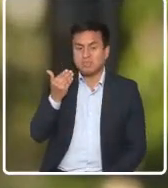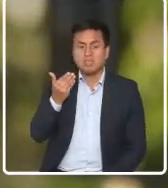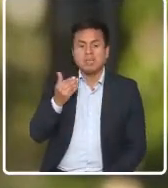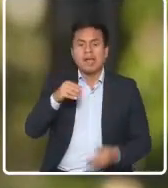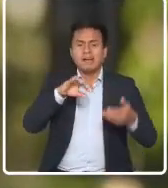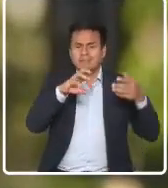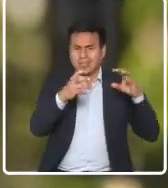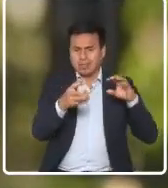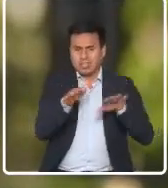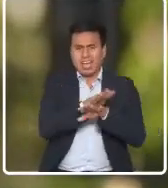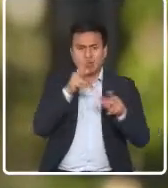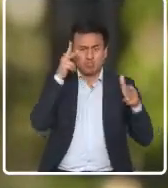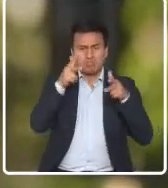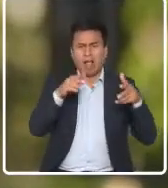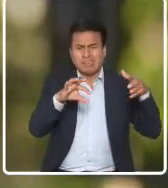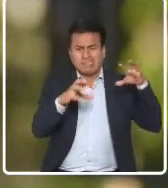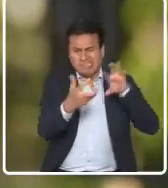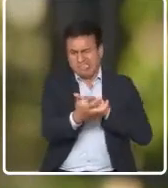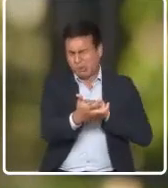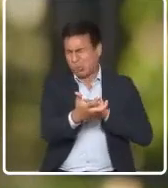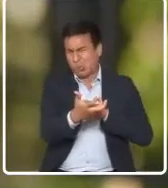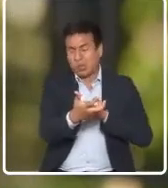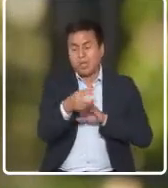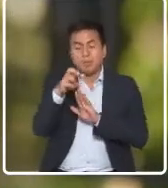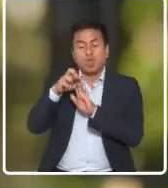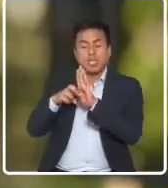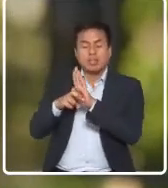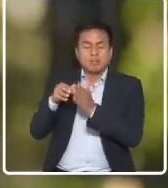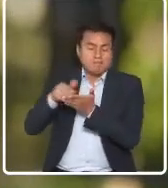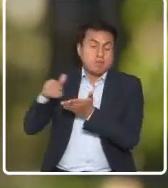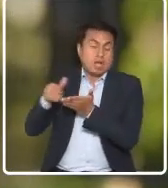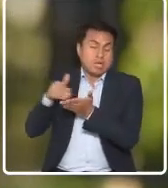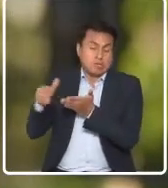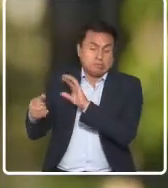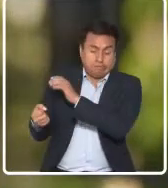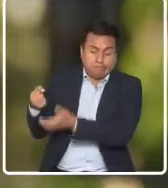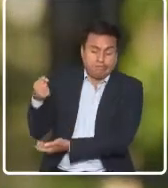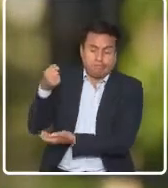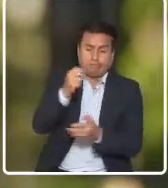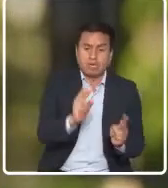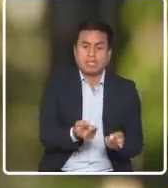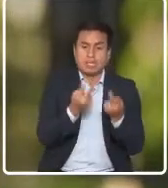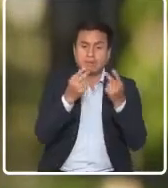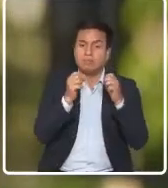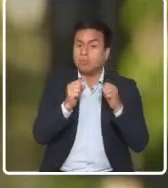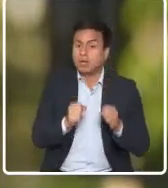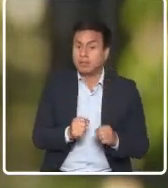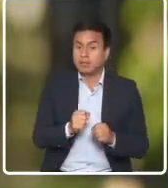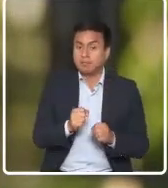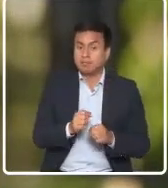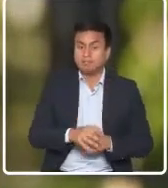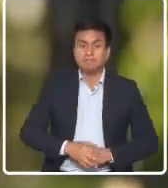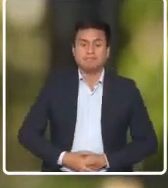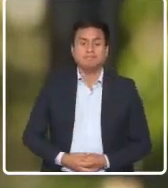Sufrió un deterioro tan grande que solo un proyecto de millonaria inversión puede rescatar.